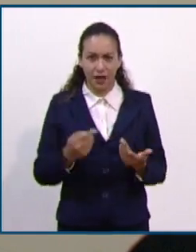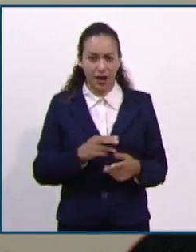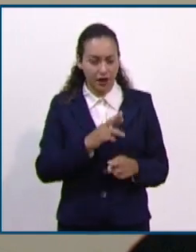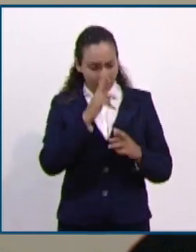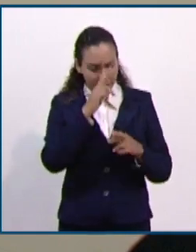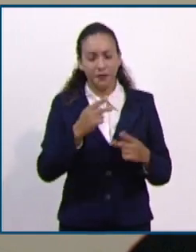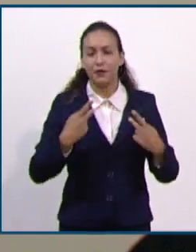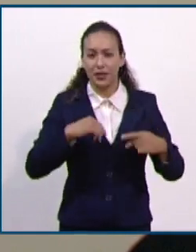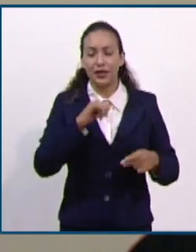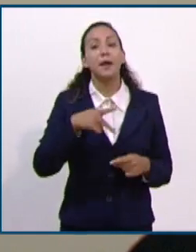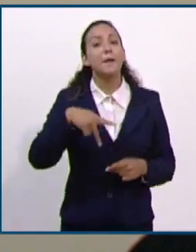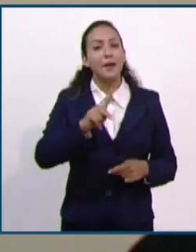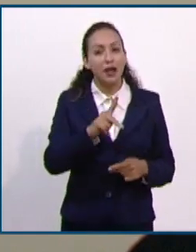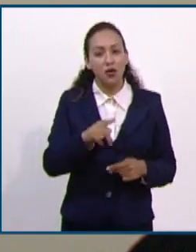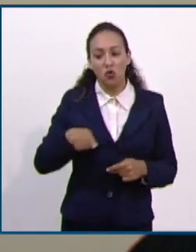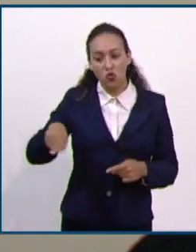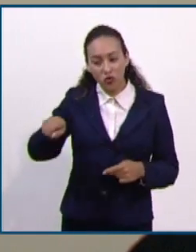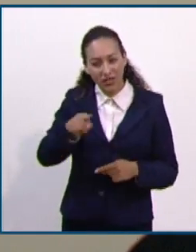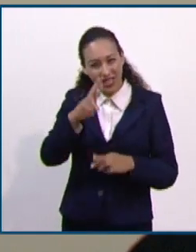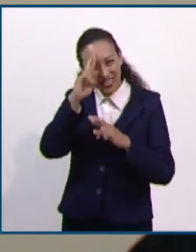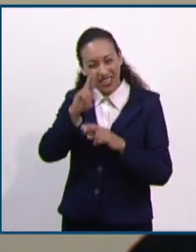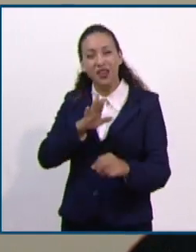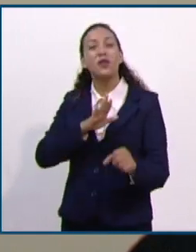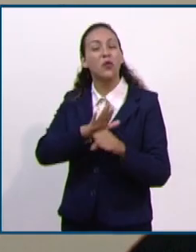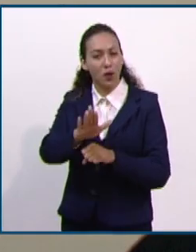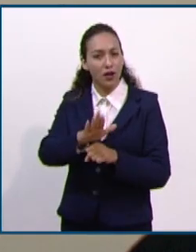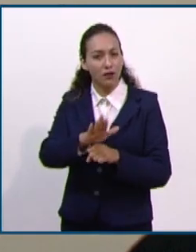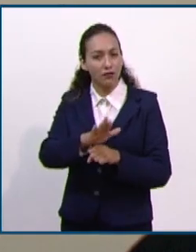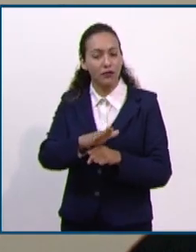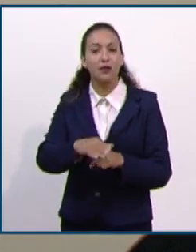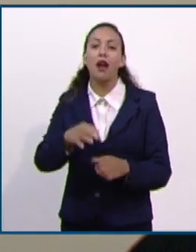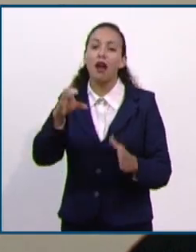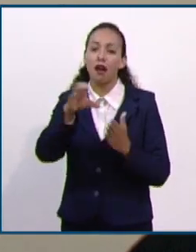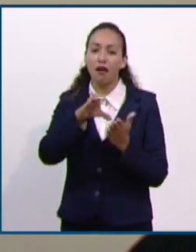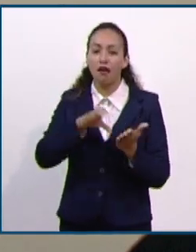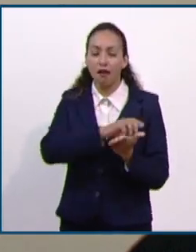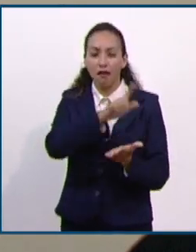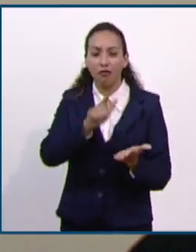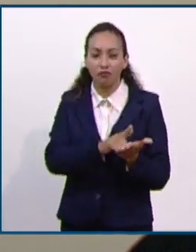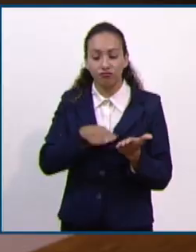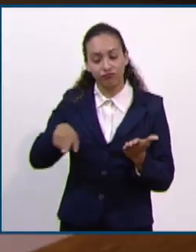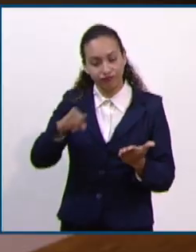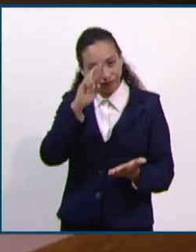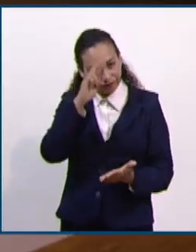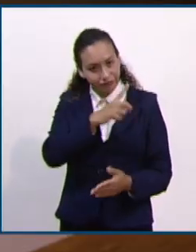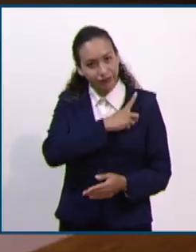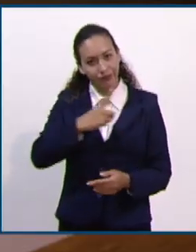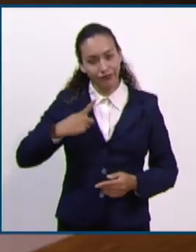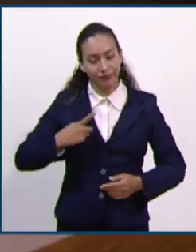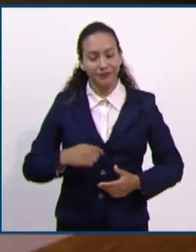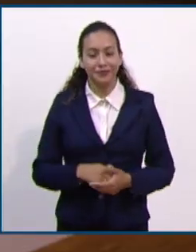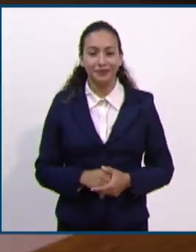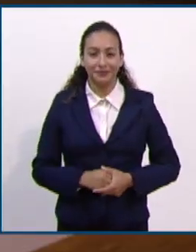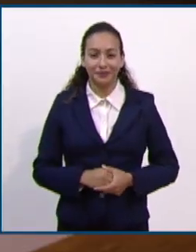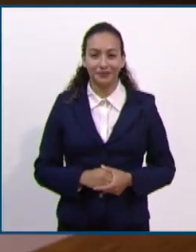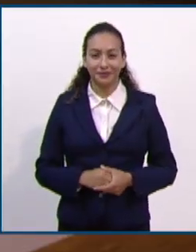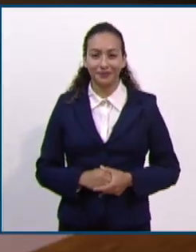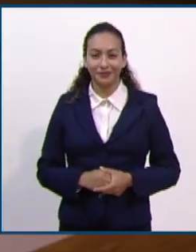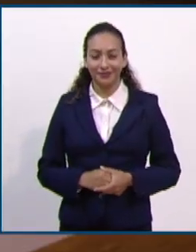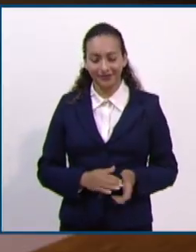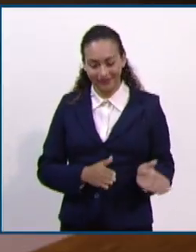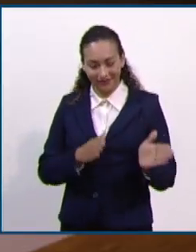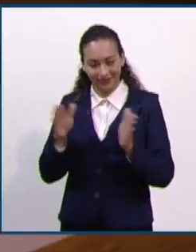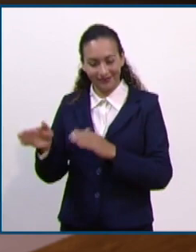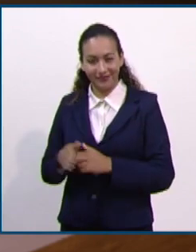designaron, sino con la Constitución que protestamos defender. En otras noticias,